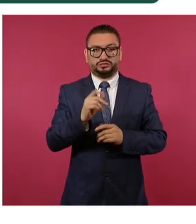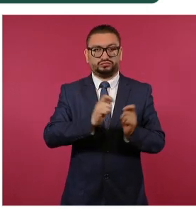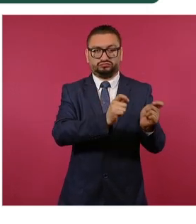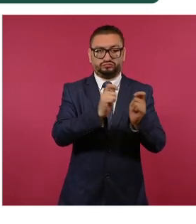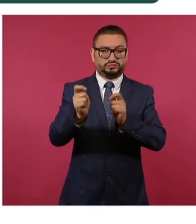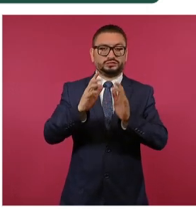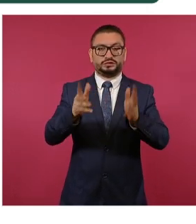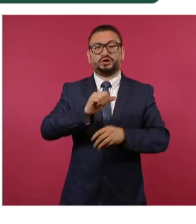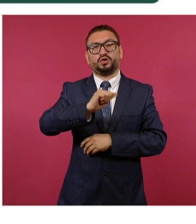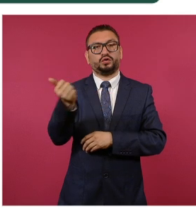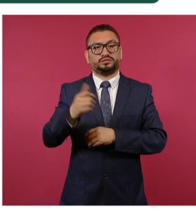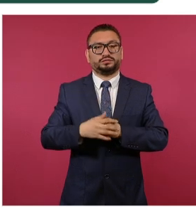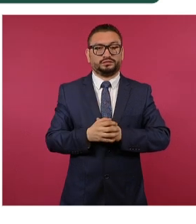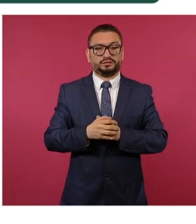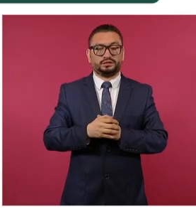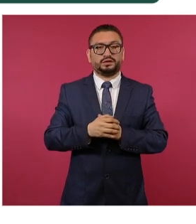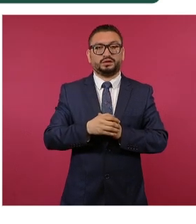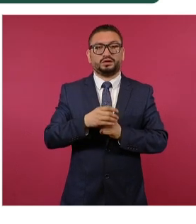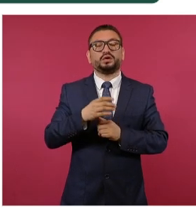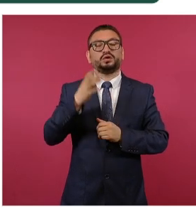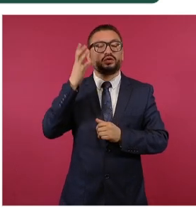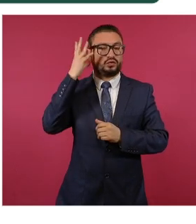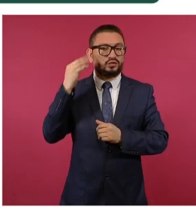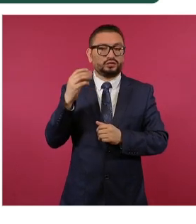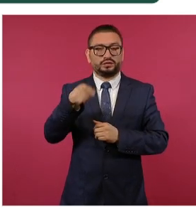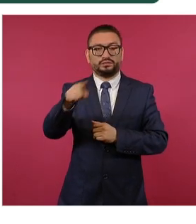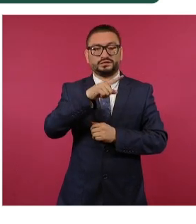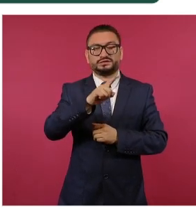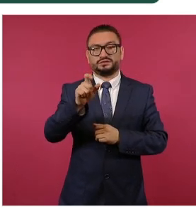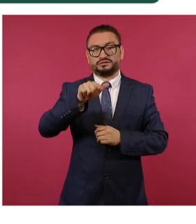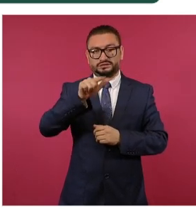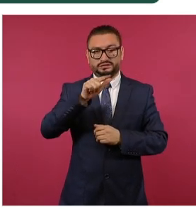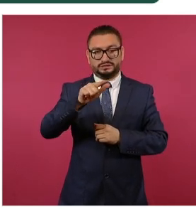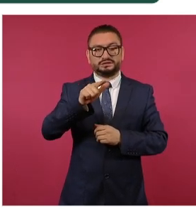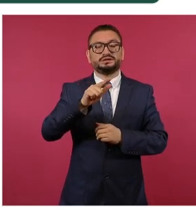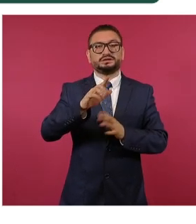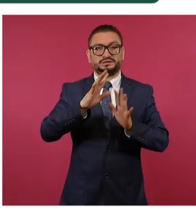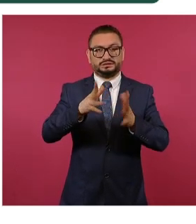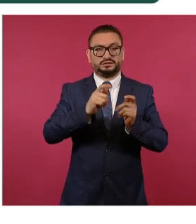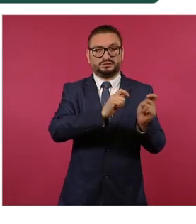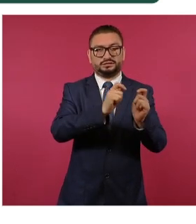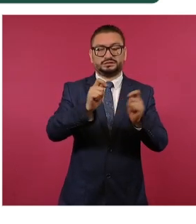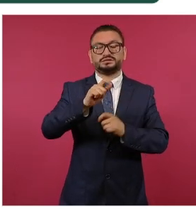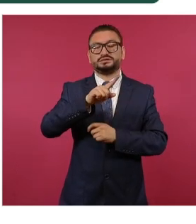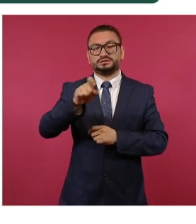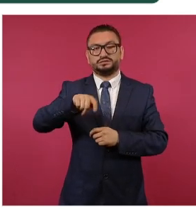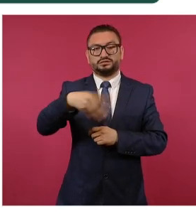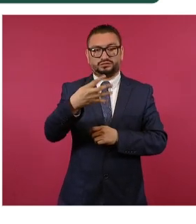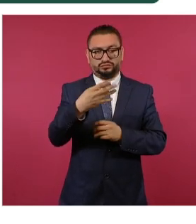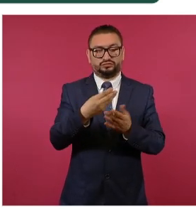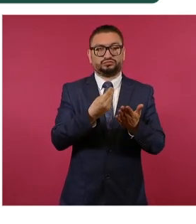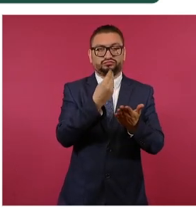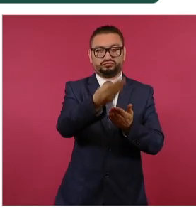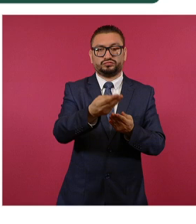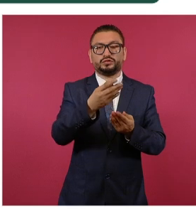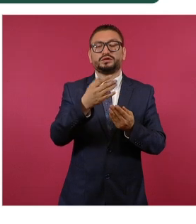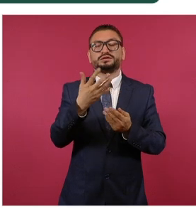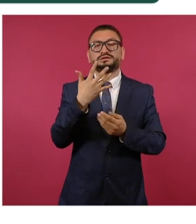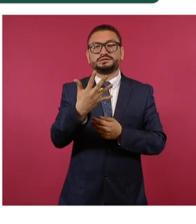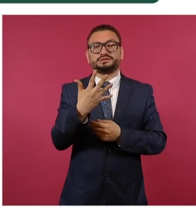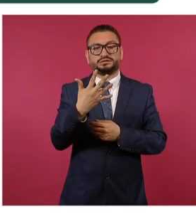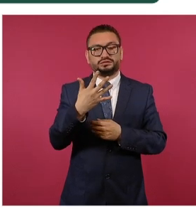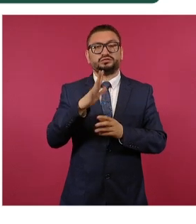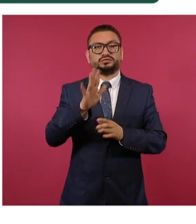entregas. En la siguiente vemos a Colima, de las 117 que están programadas, se han entregado ya 114 y 5 ya